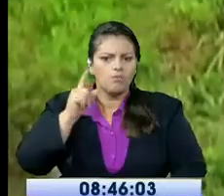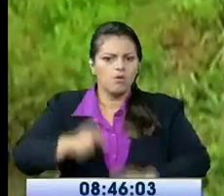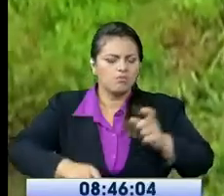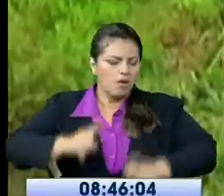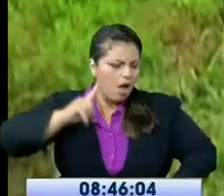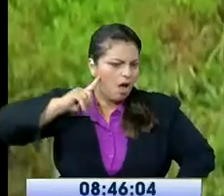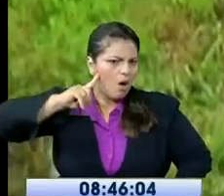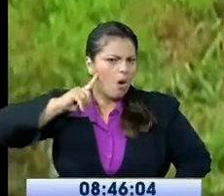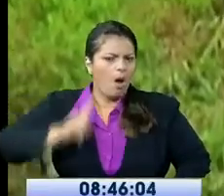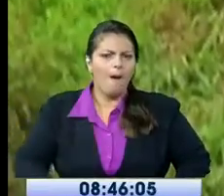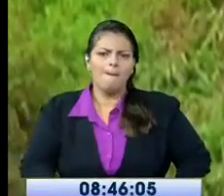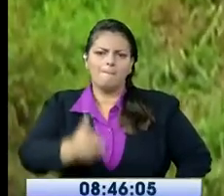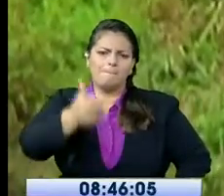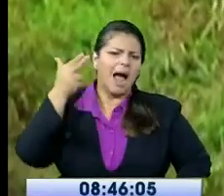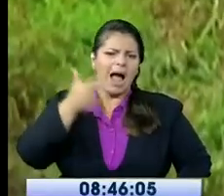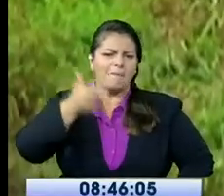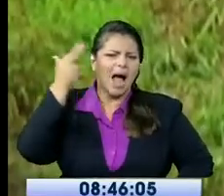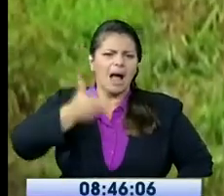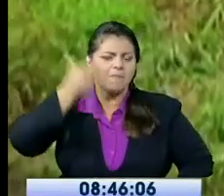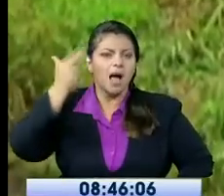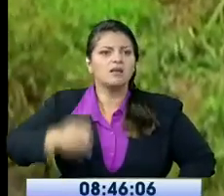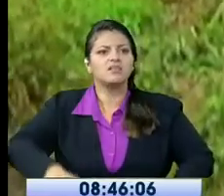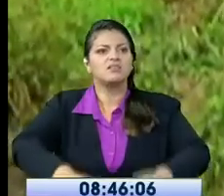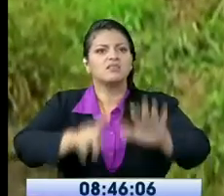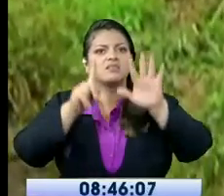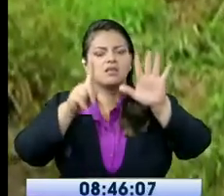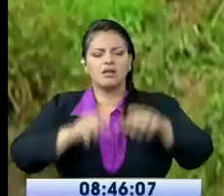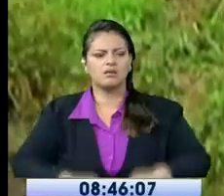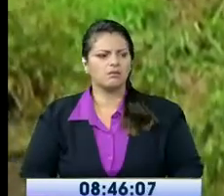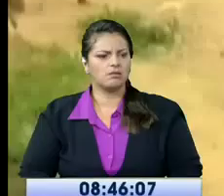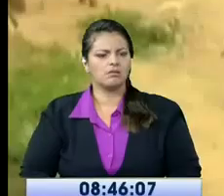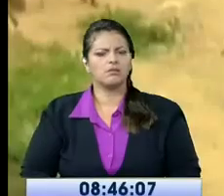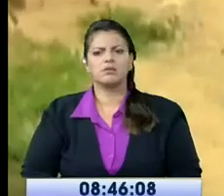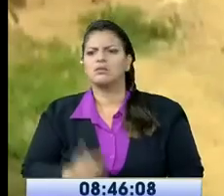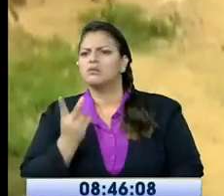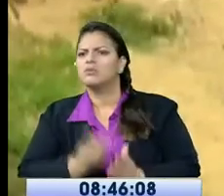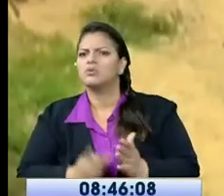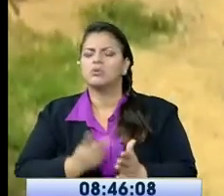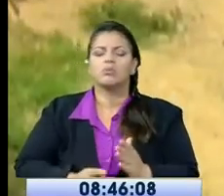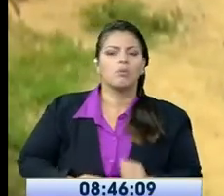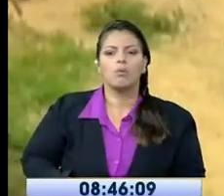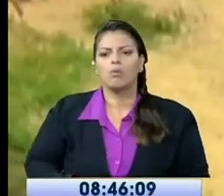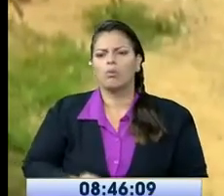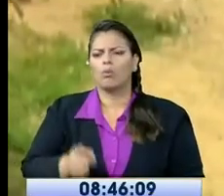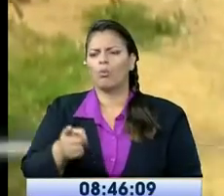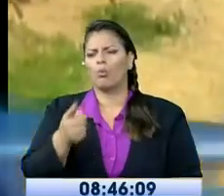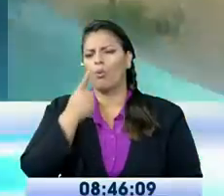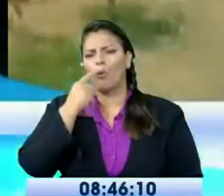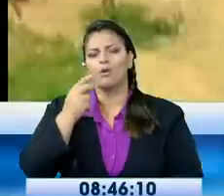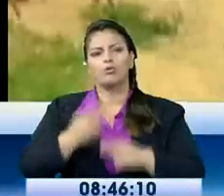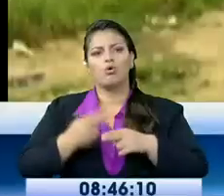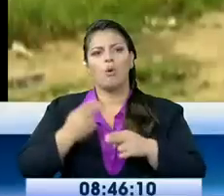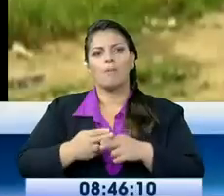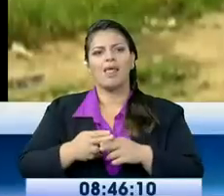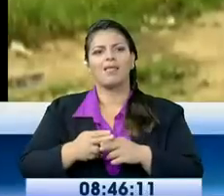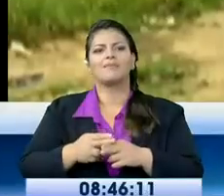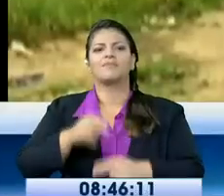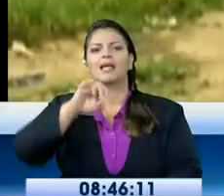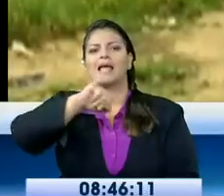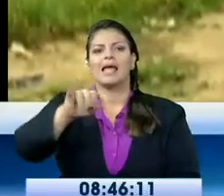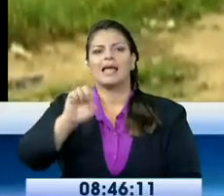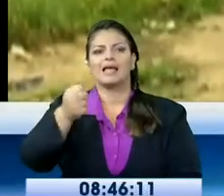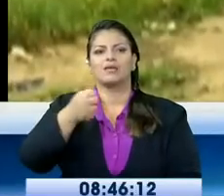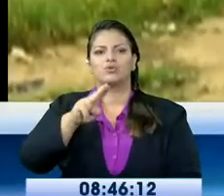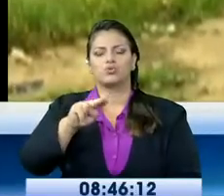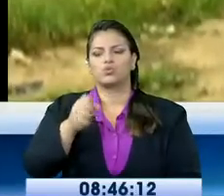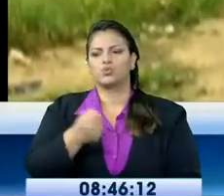y cuando salieron de sus casas vieron en ese lugar tirado el cuerpo de Jesús Gabriel Palacio Vélez, de 23 años. Y a